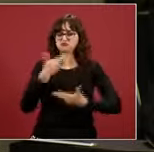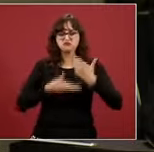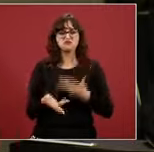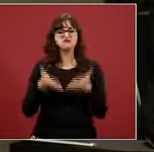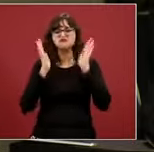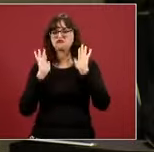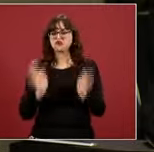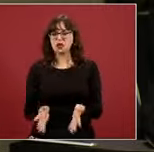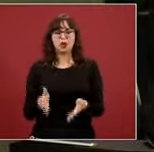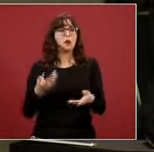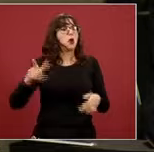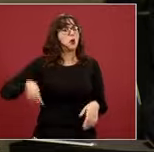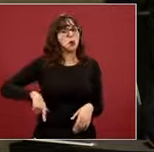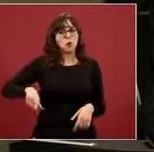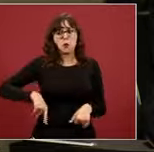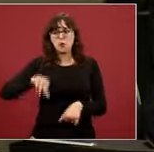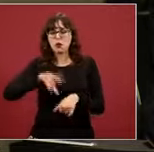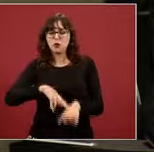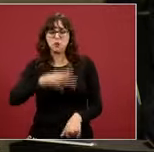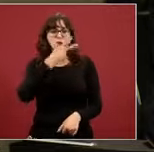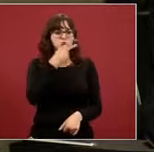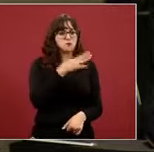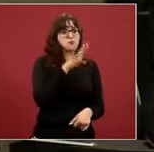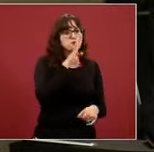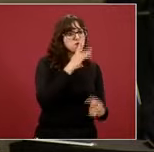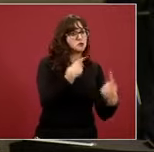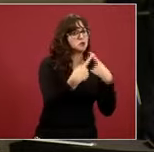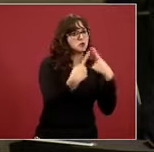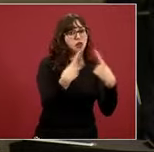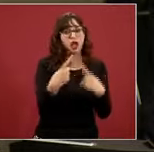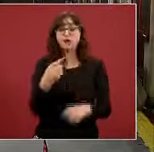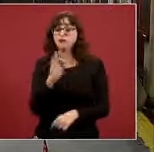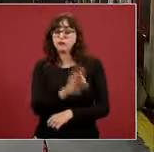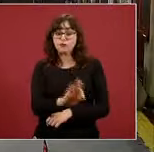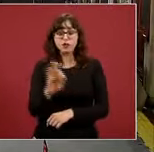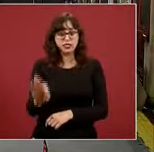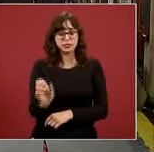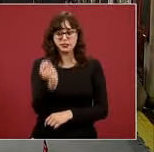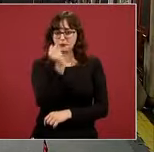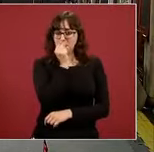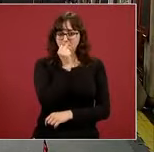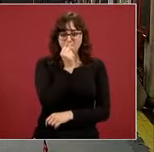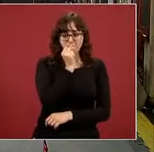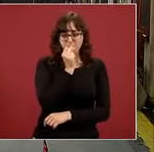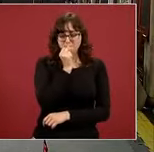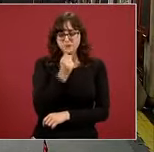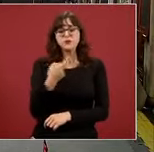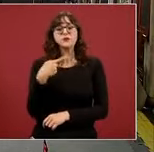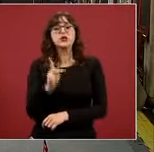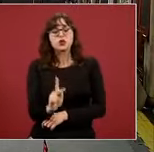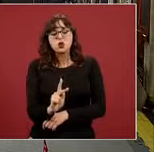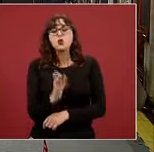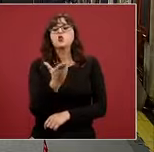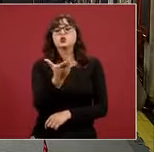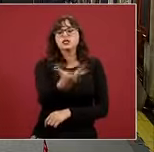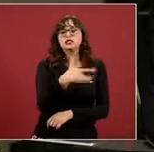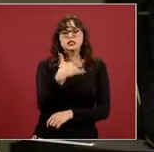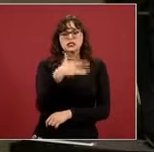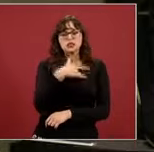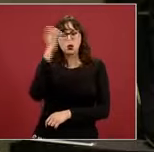padres de familia, con maestros. No dice la fecha. Sin embargo, sí me gustaría saber su opinión al respecto. Me